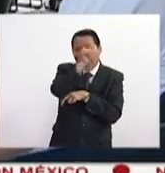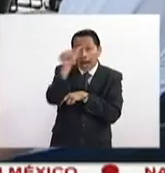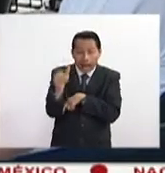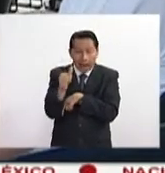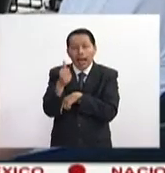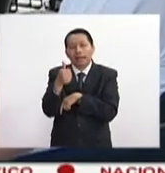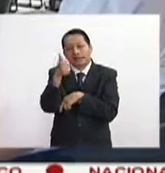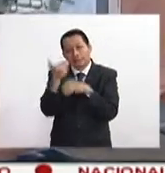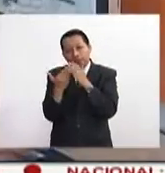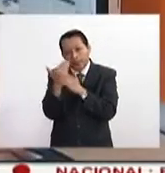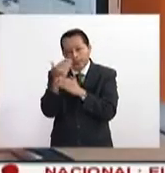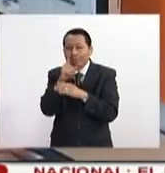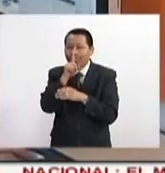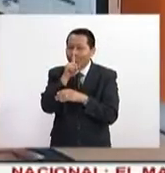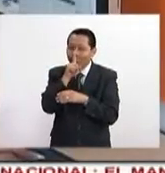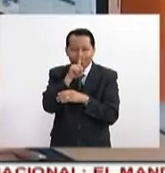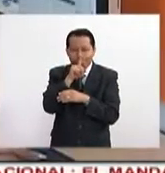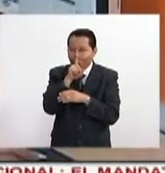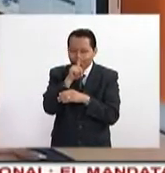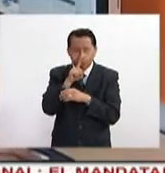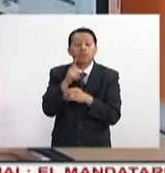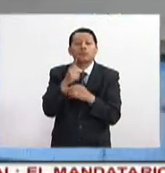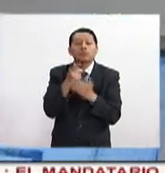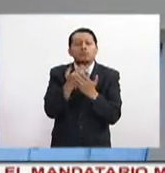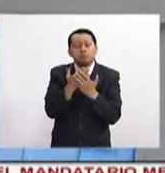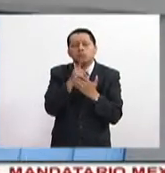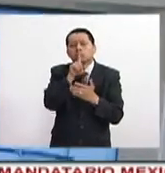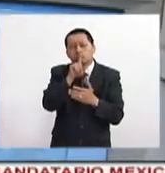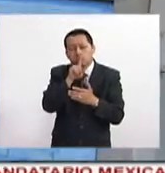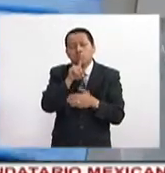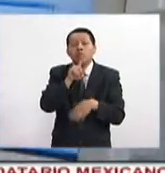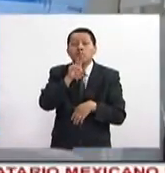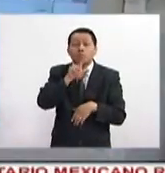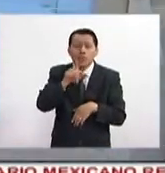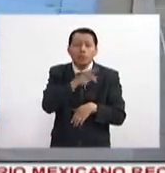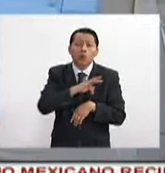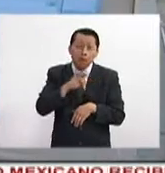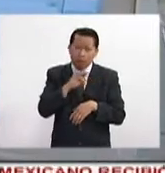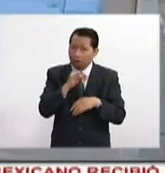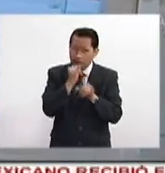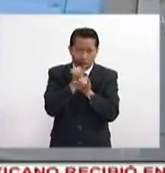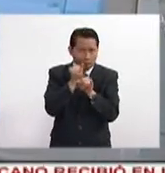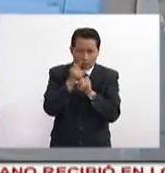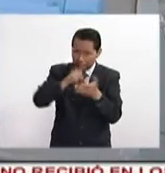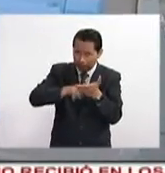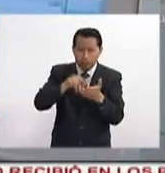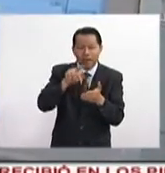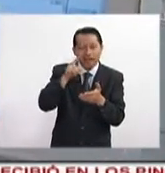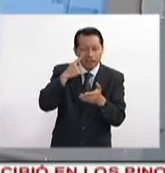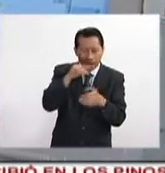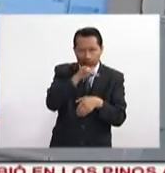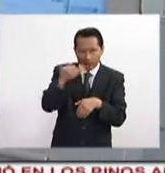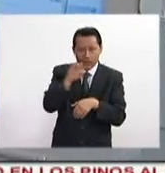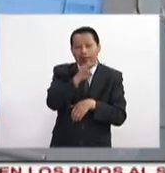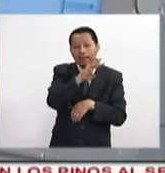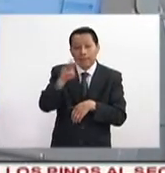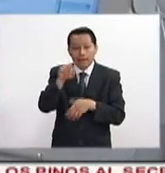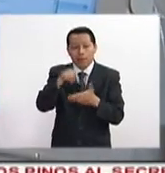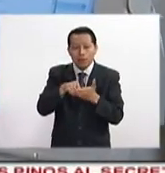tránsito es más intenso. Es muy importante consultar los resultados directamente en la página que es